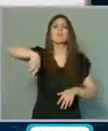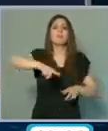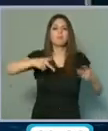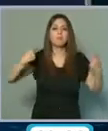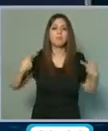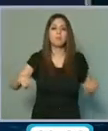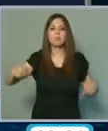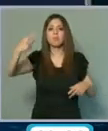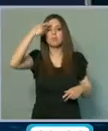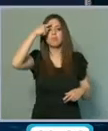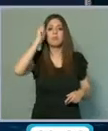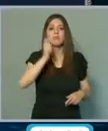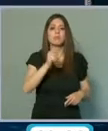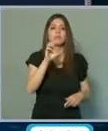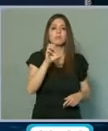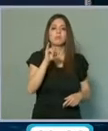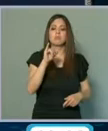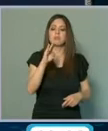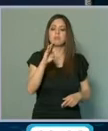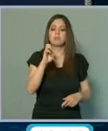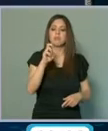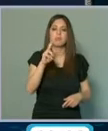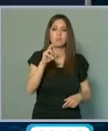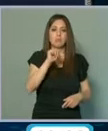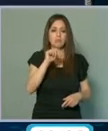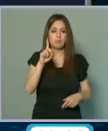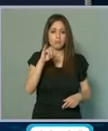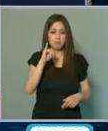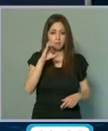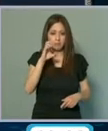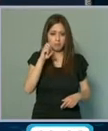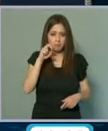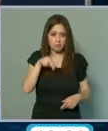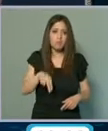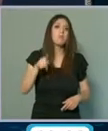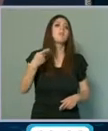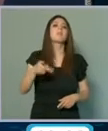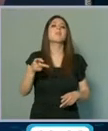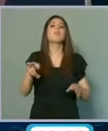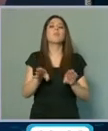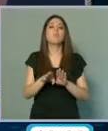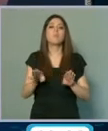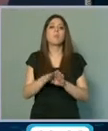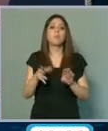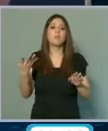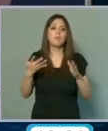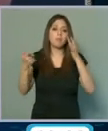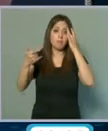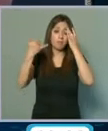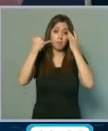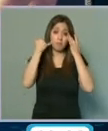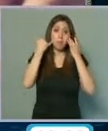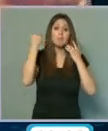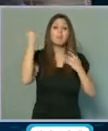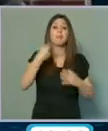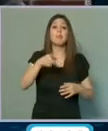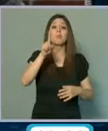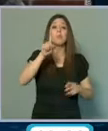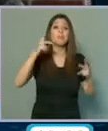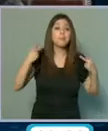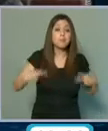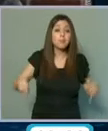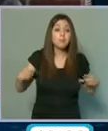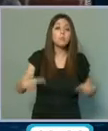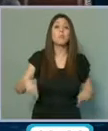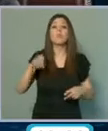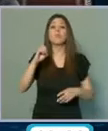adicción o la ciberadicción se presenta o se puede dar a través de dispositivos móviles. También si una persona, un estudiante o